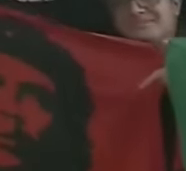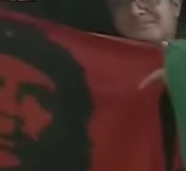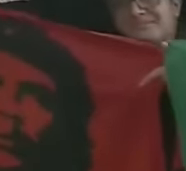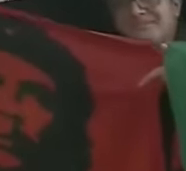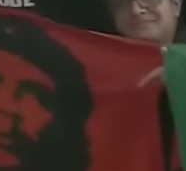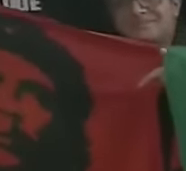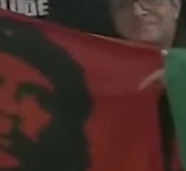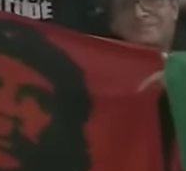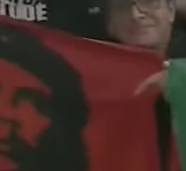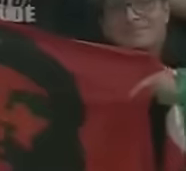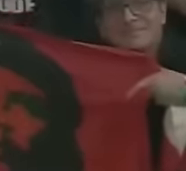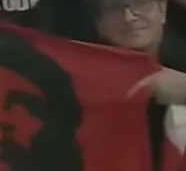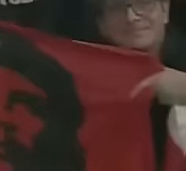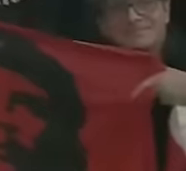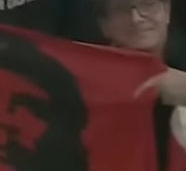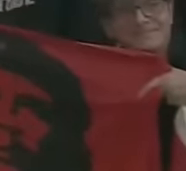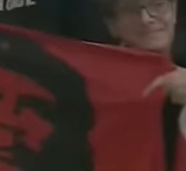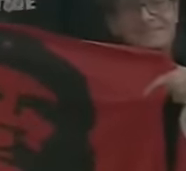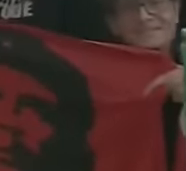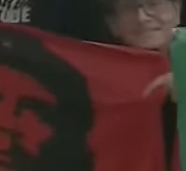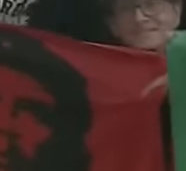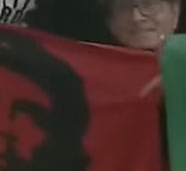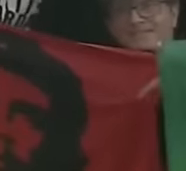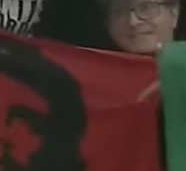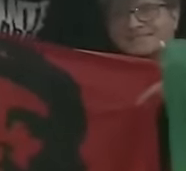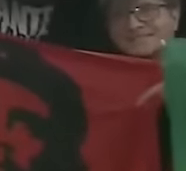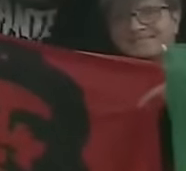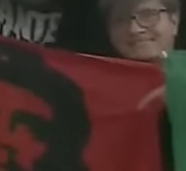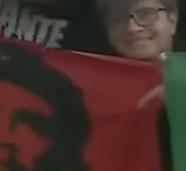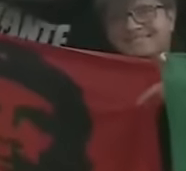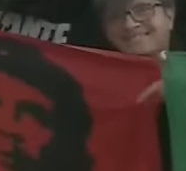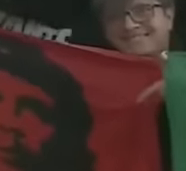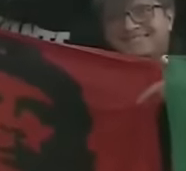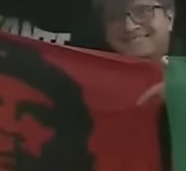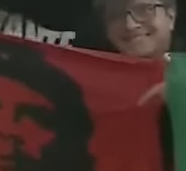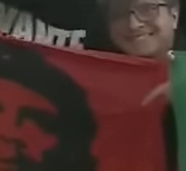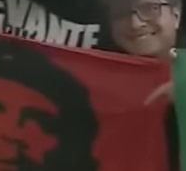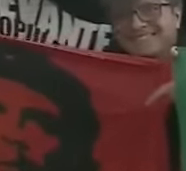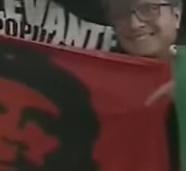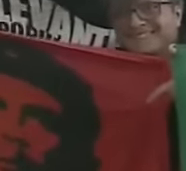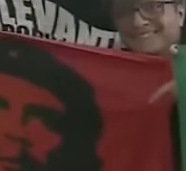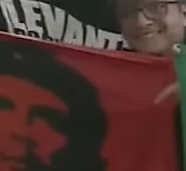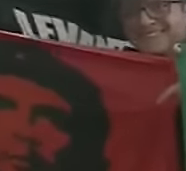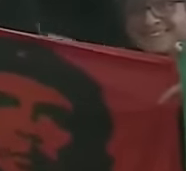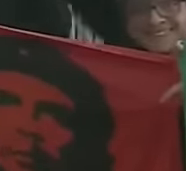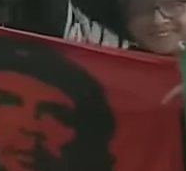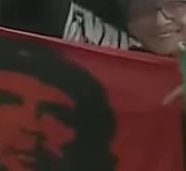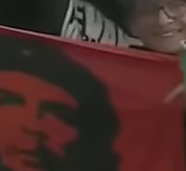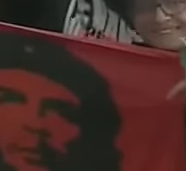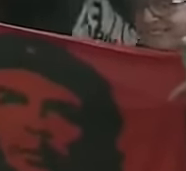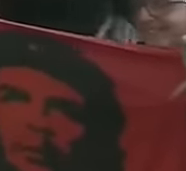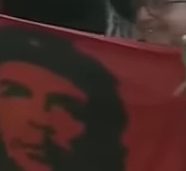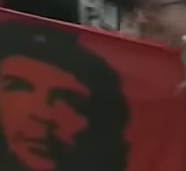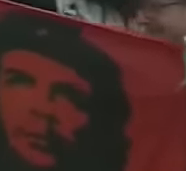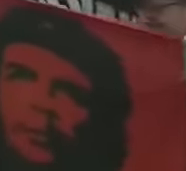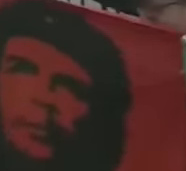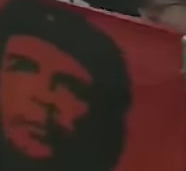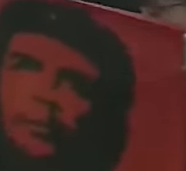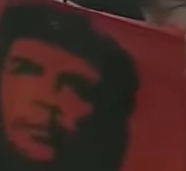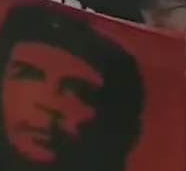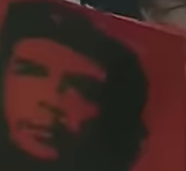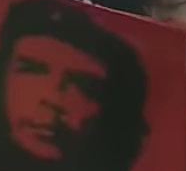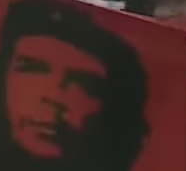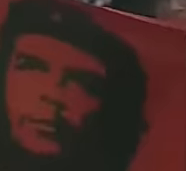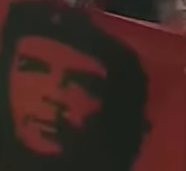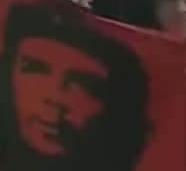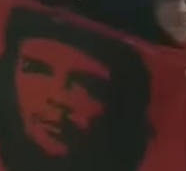nuestro país, y eso habla de la democracia participativa, protagónica del pueblo venezolano que se manifestó